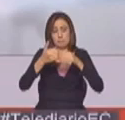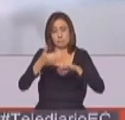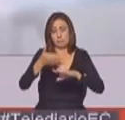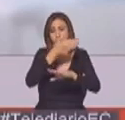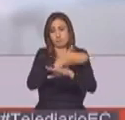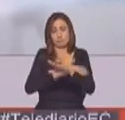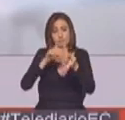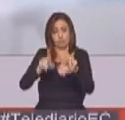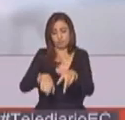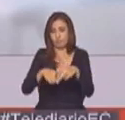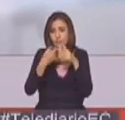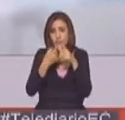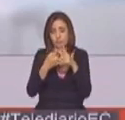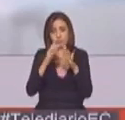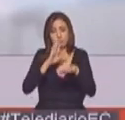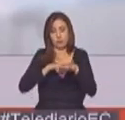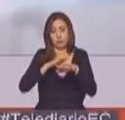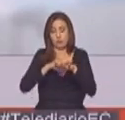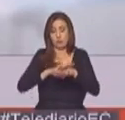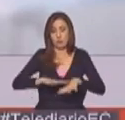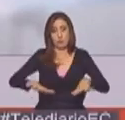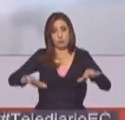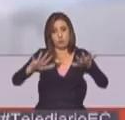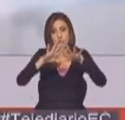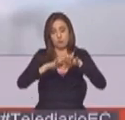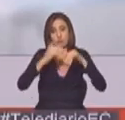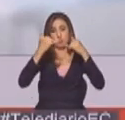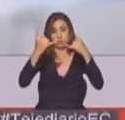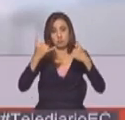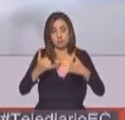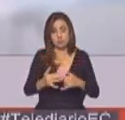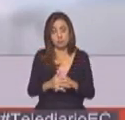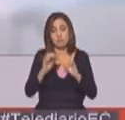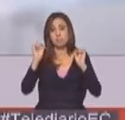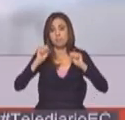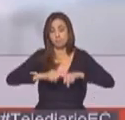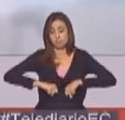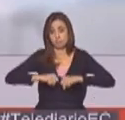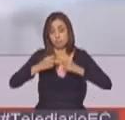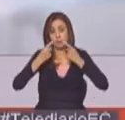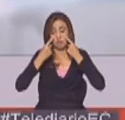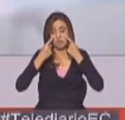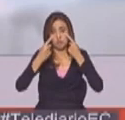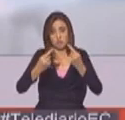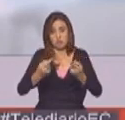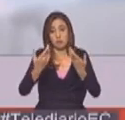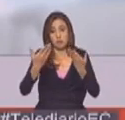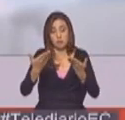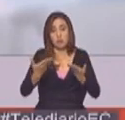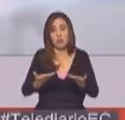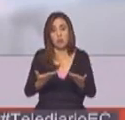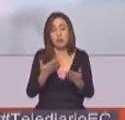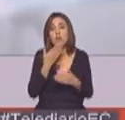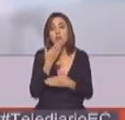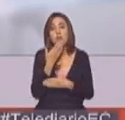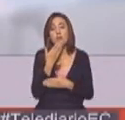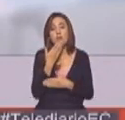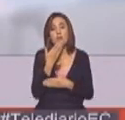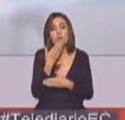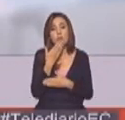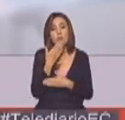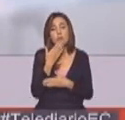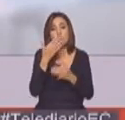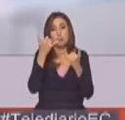todas estas acusaciones por parte de la ciudadanía se podrán dar cuenta de digamos de como el